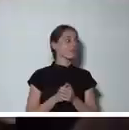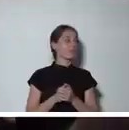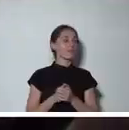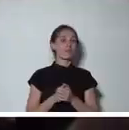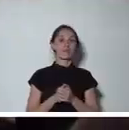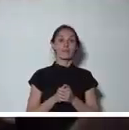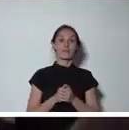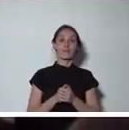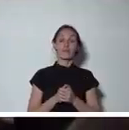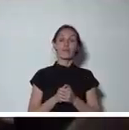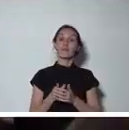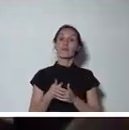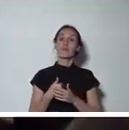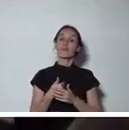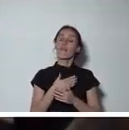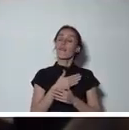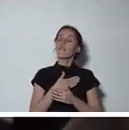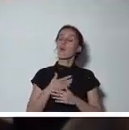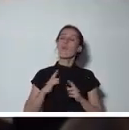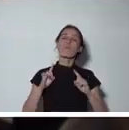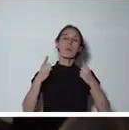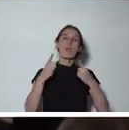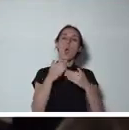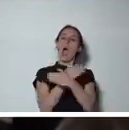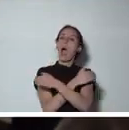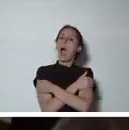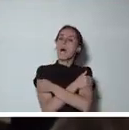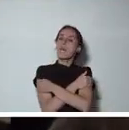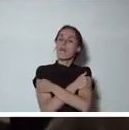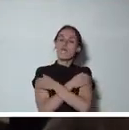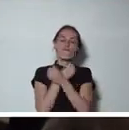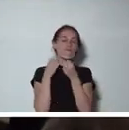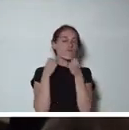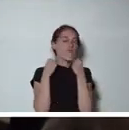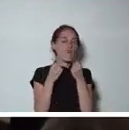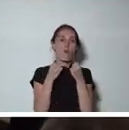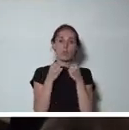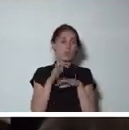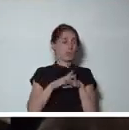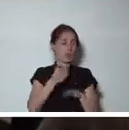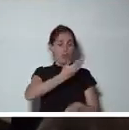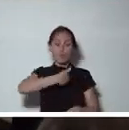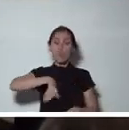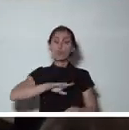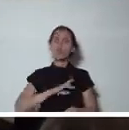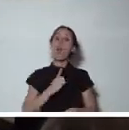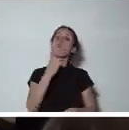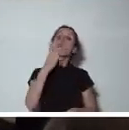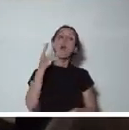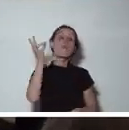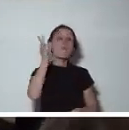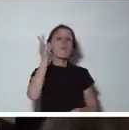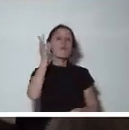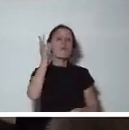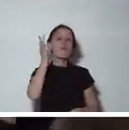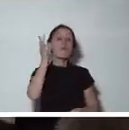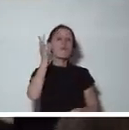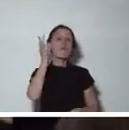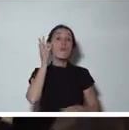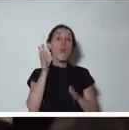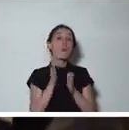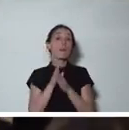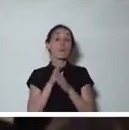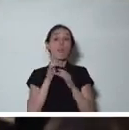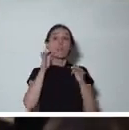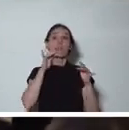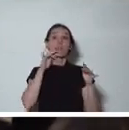mandándole un abrazo muy fuerte de de parte de todas a una compañera